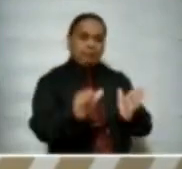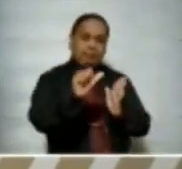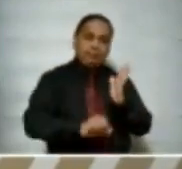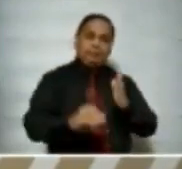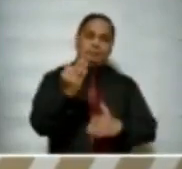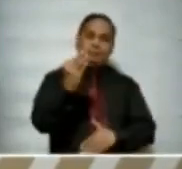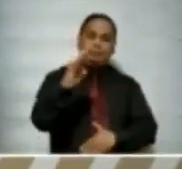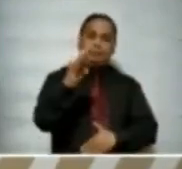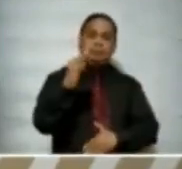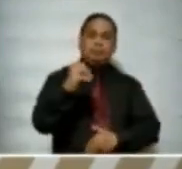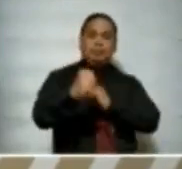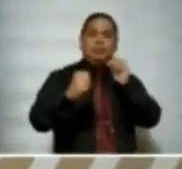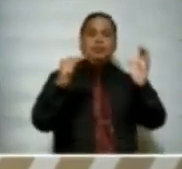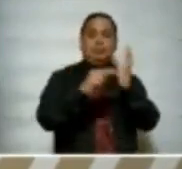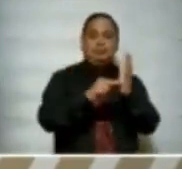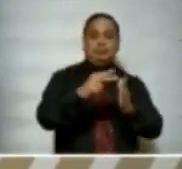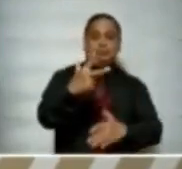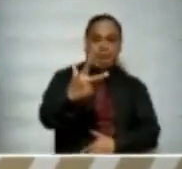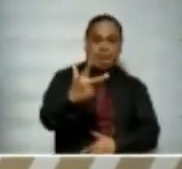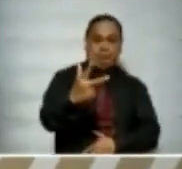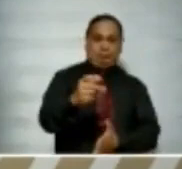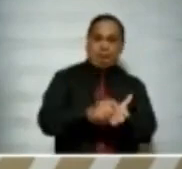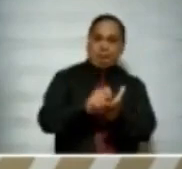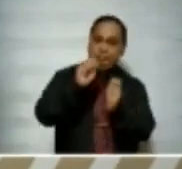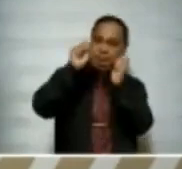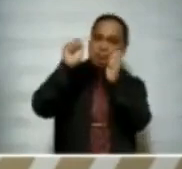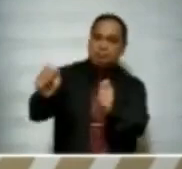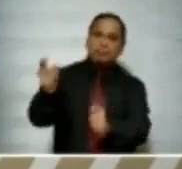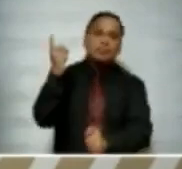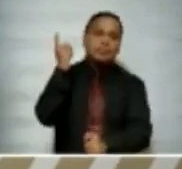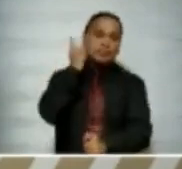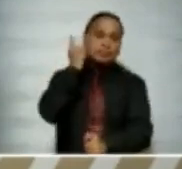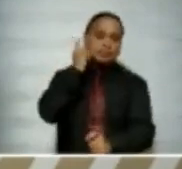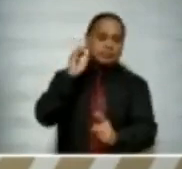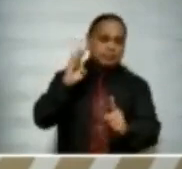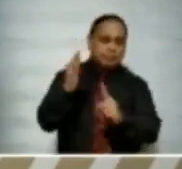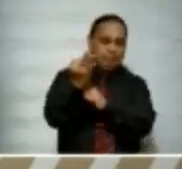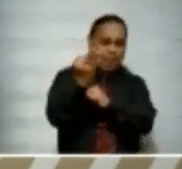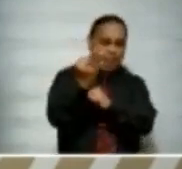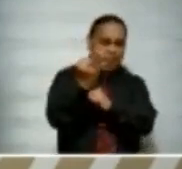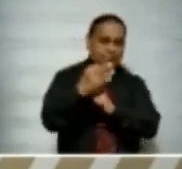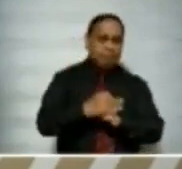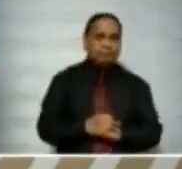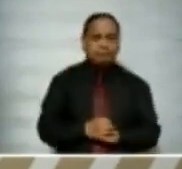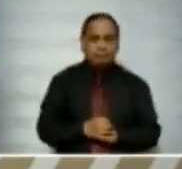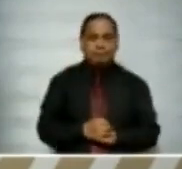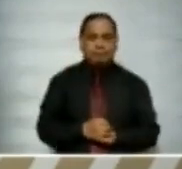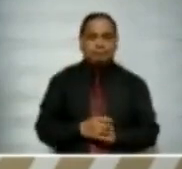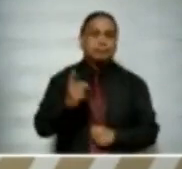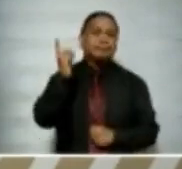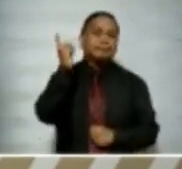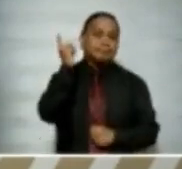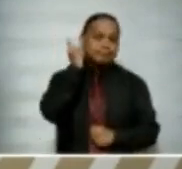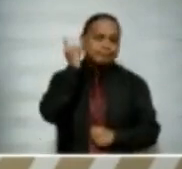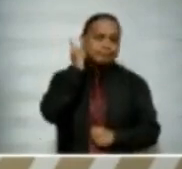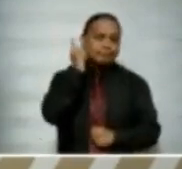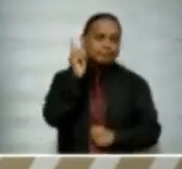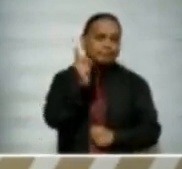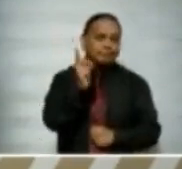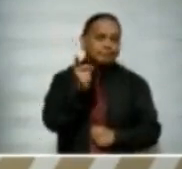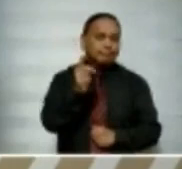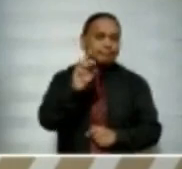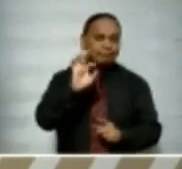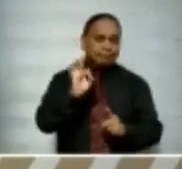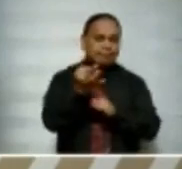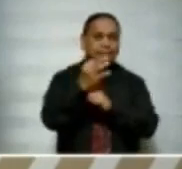del 2008 la entrega a una diputada federal. La diputada